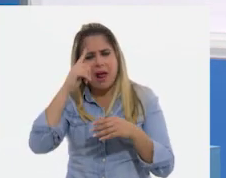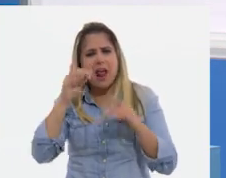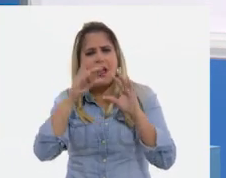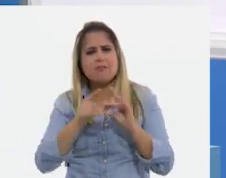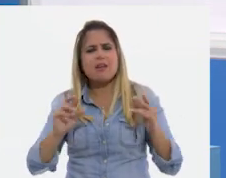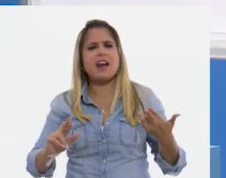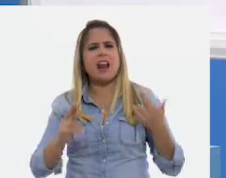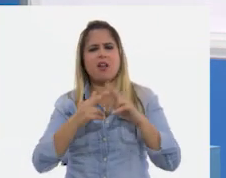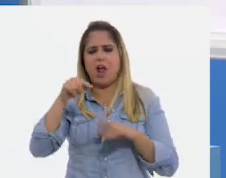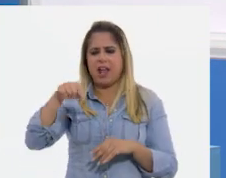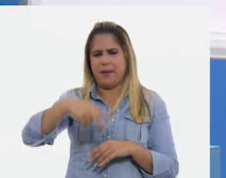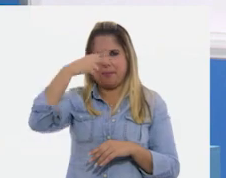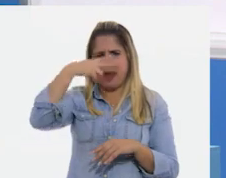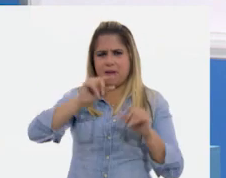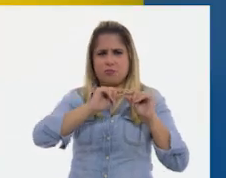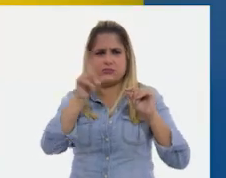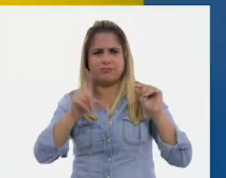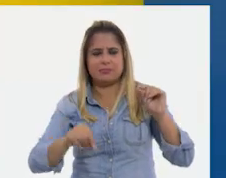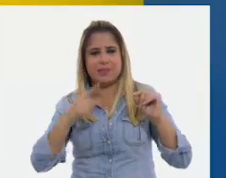en México.